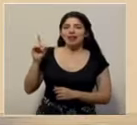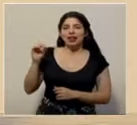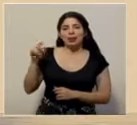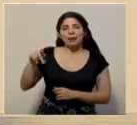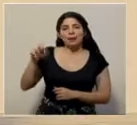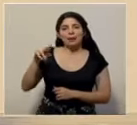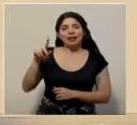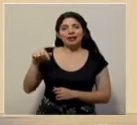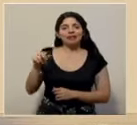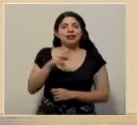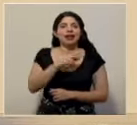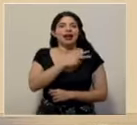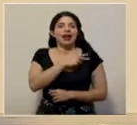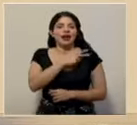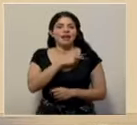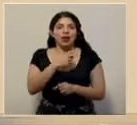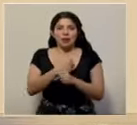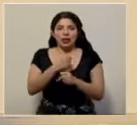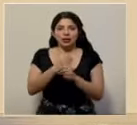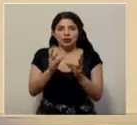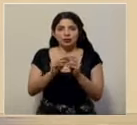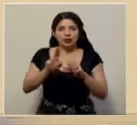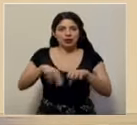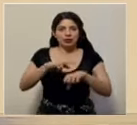operaciones de la Comisión Nacional de Emergencias, buenas tardes.